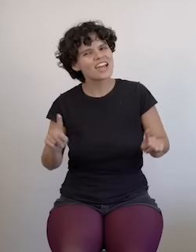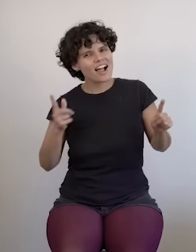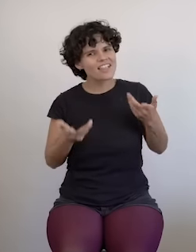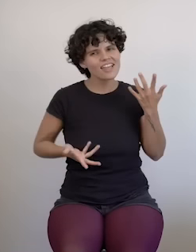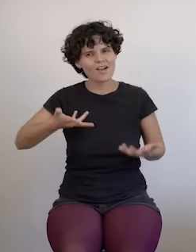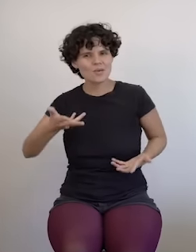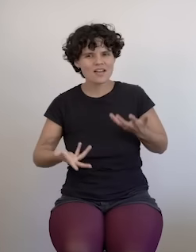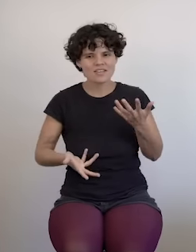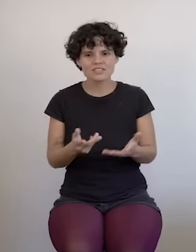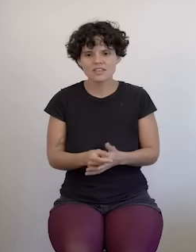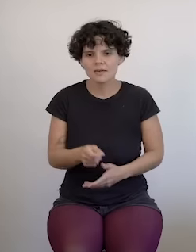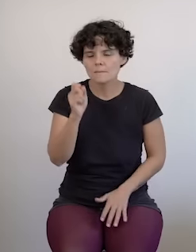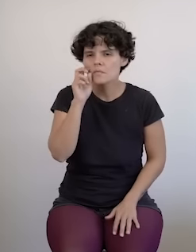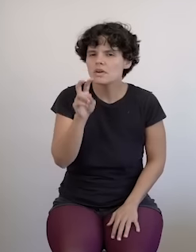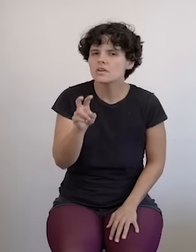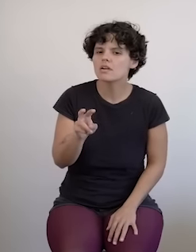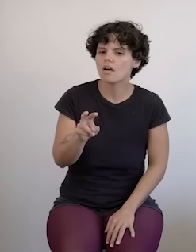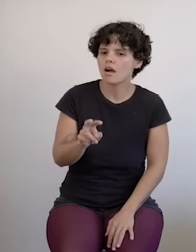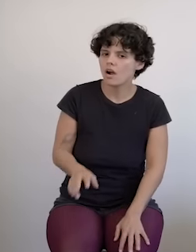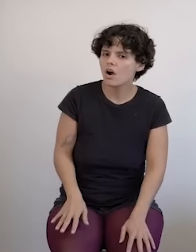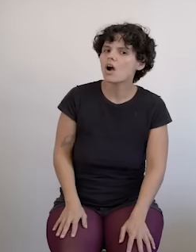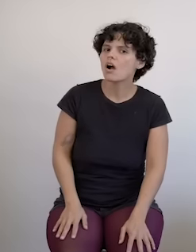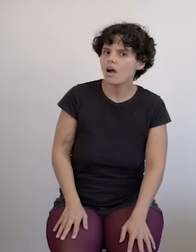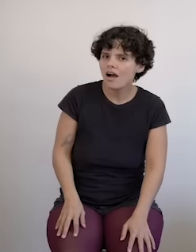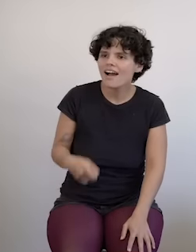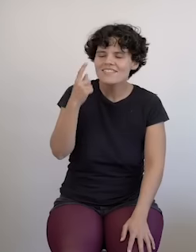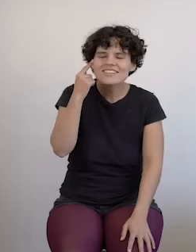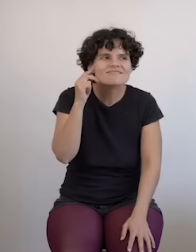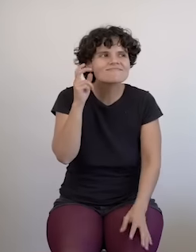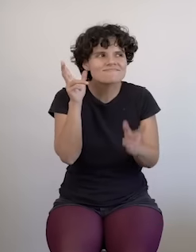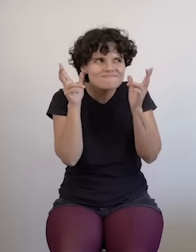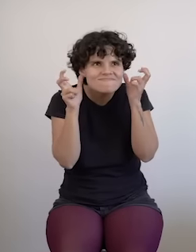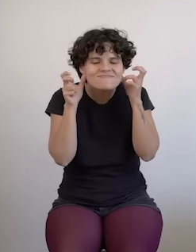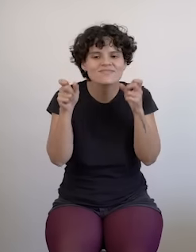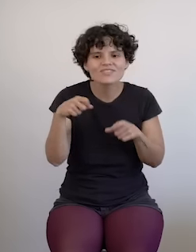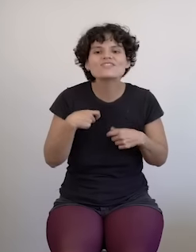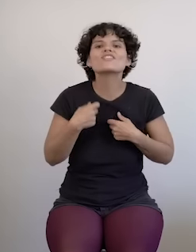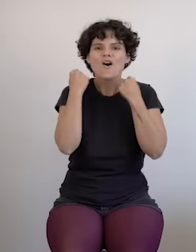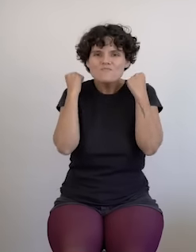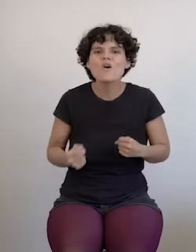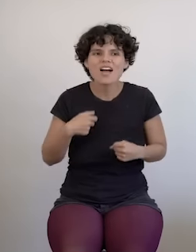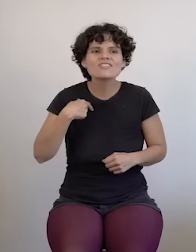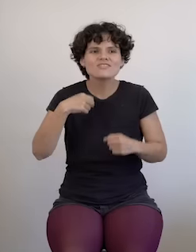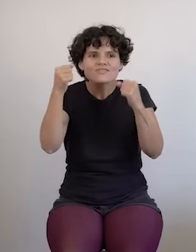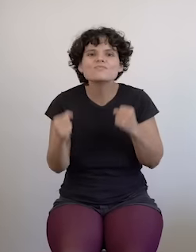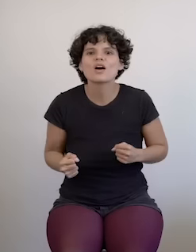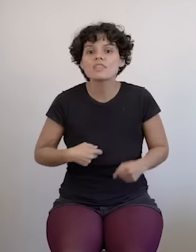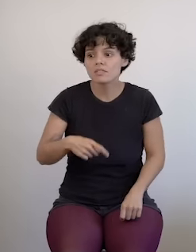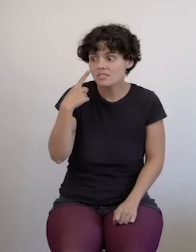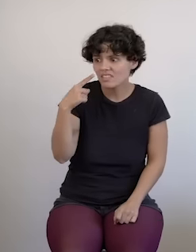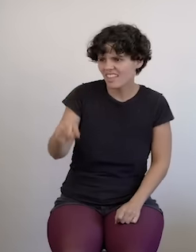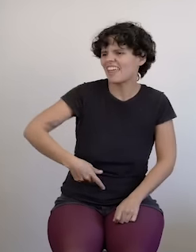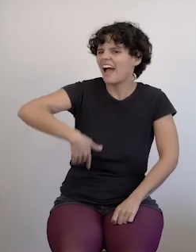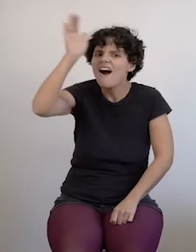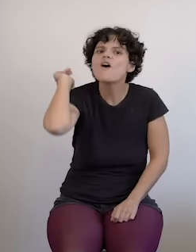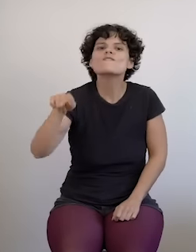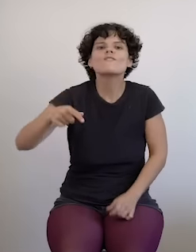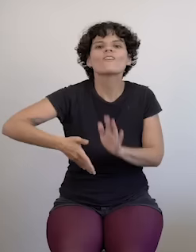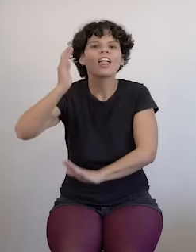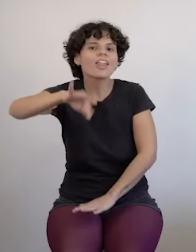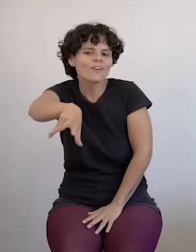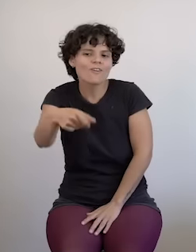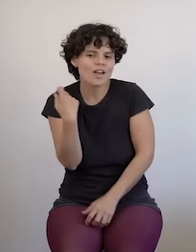¿Cachai? Y empezáis, tiene flow, po. Y yo, oh, está culiado, yo puedo hacer eso. Y le decía a mi hermano, yo puedo hacer eso, sale,